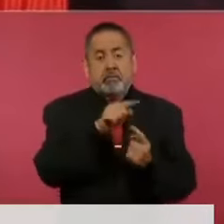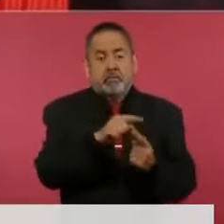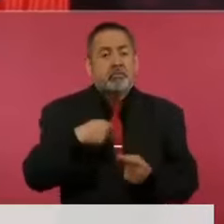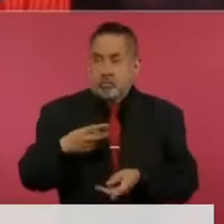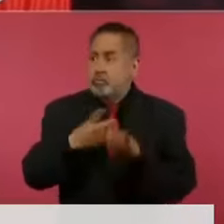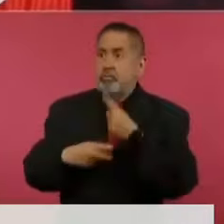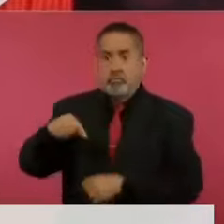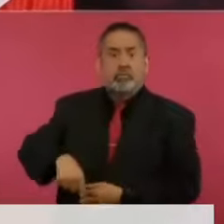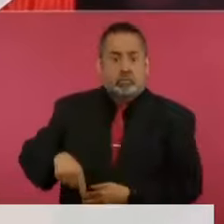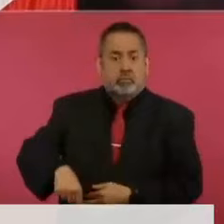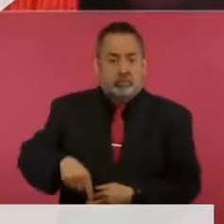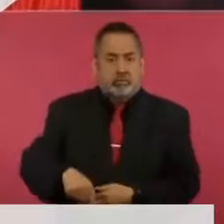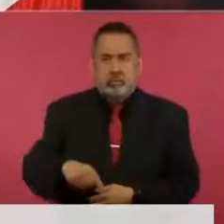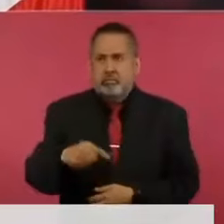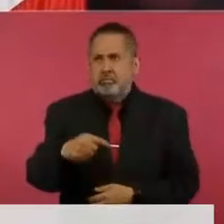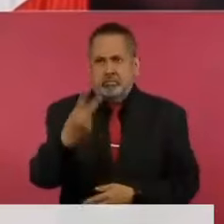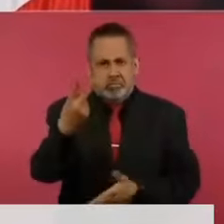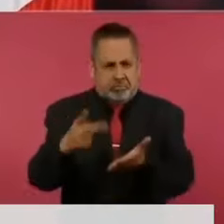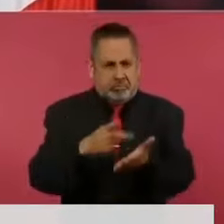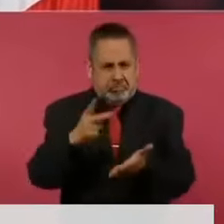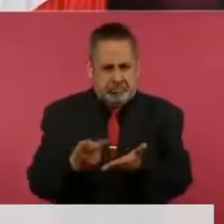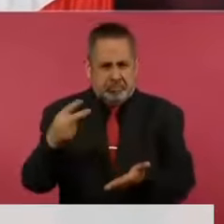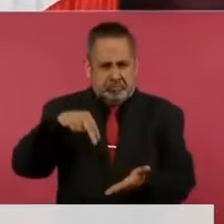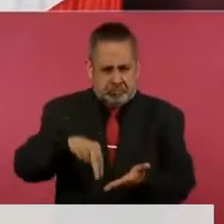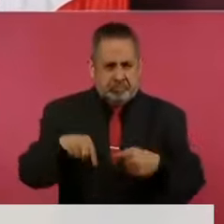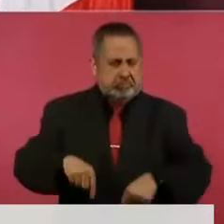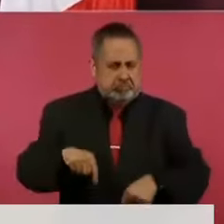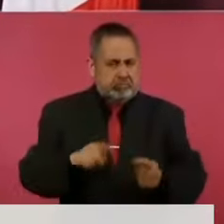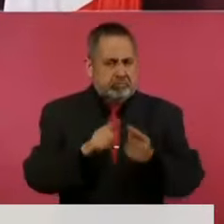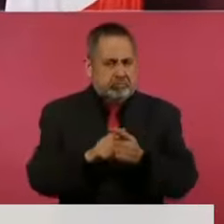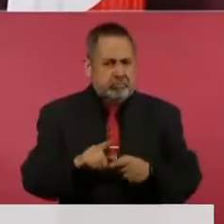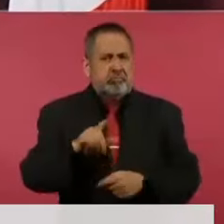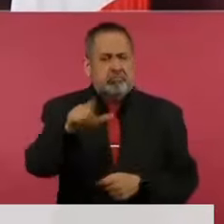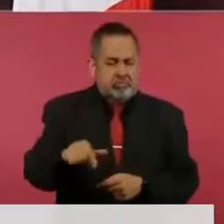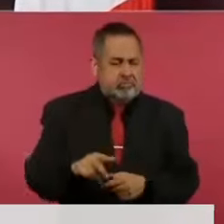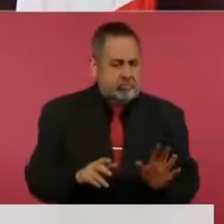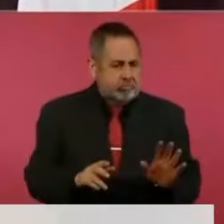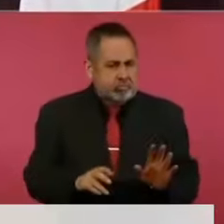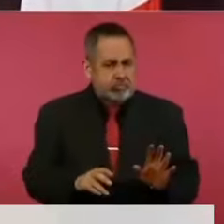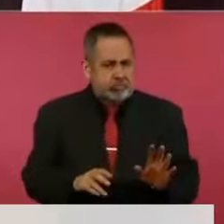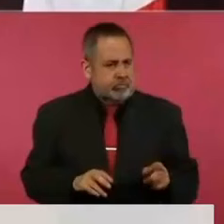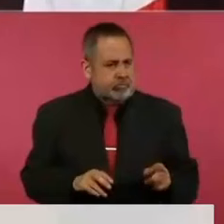estuve aquí en dos ocasiones y luego lo invité a